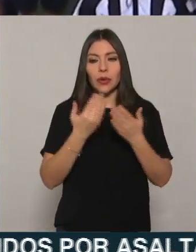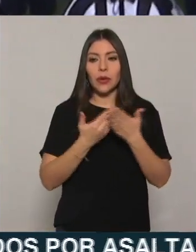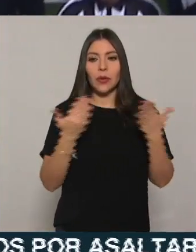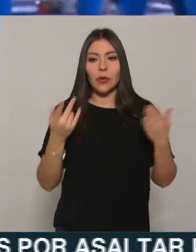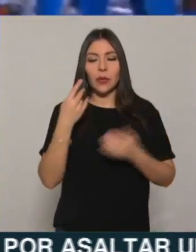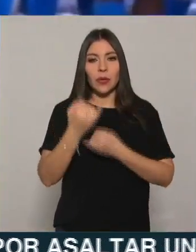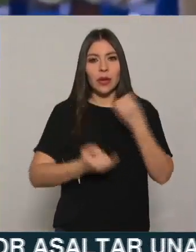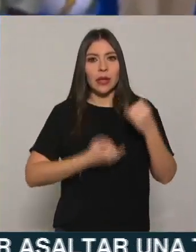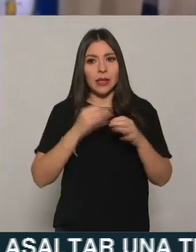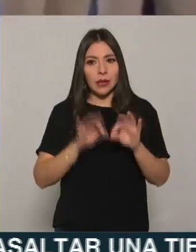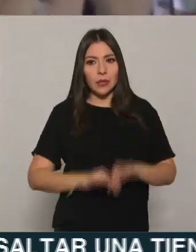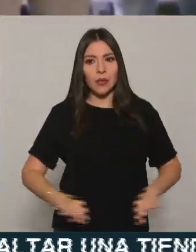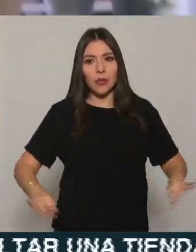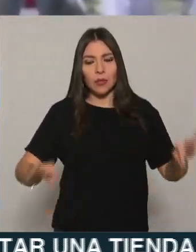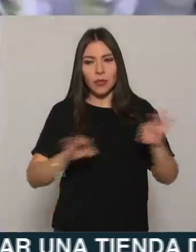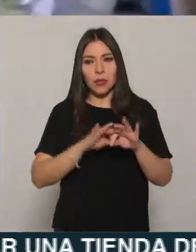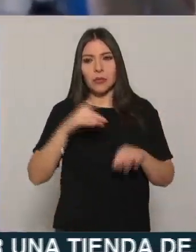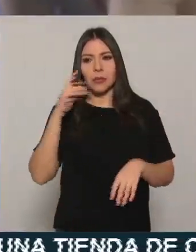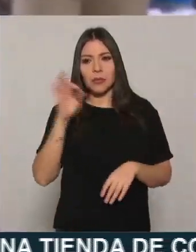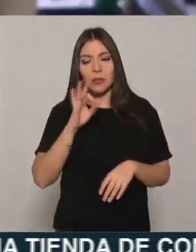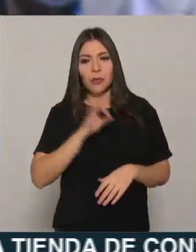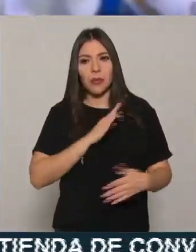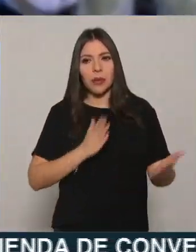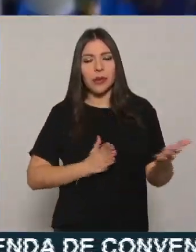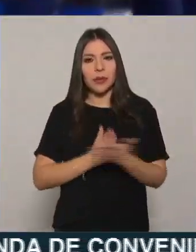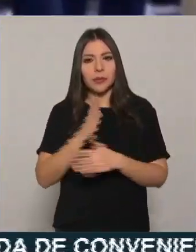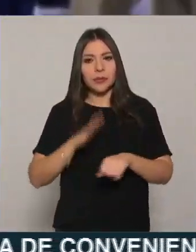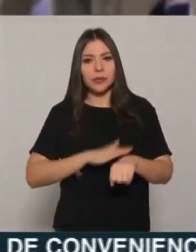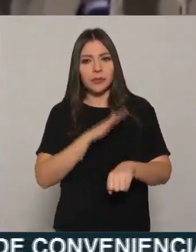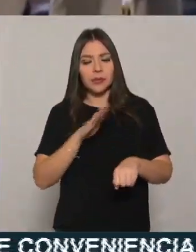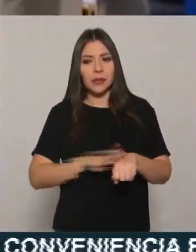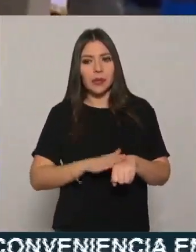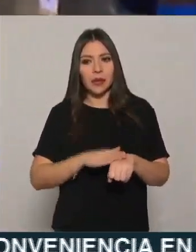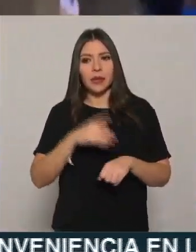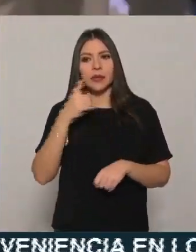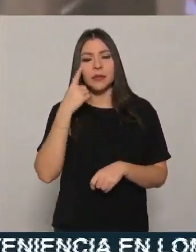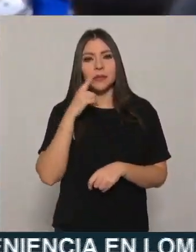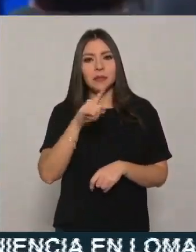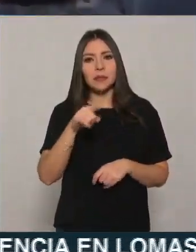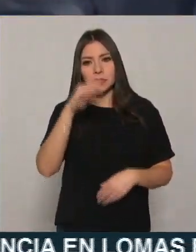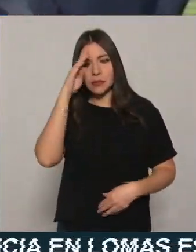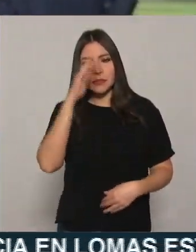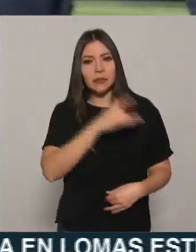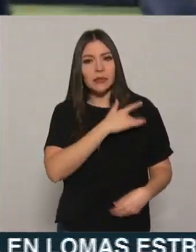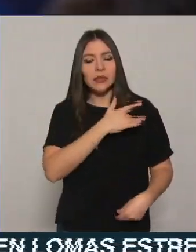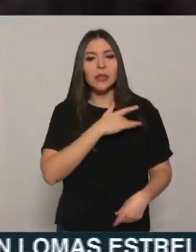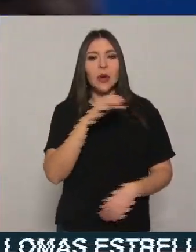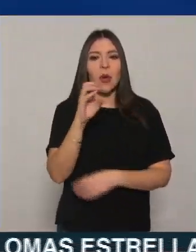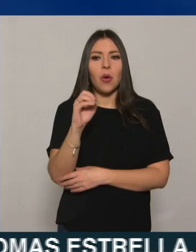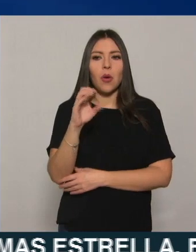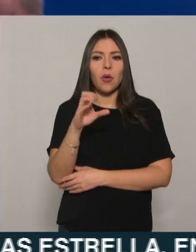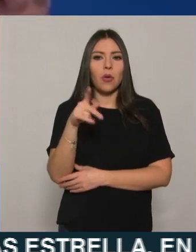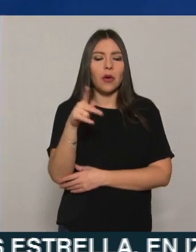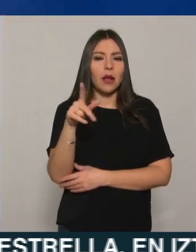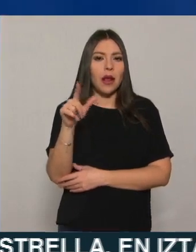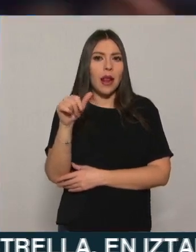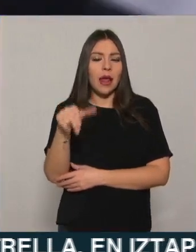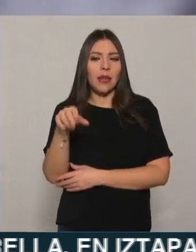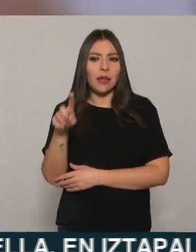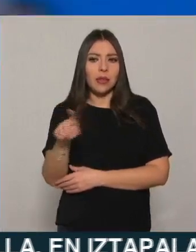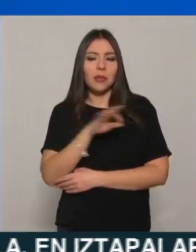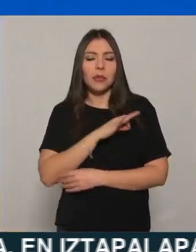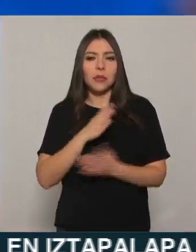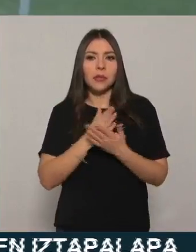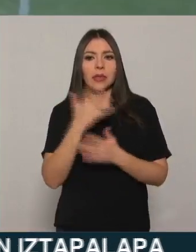en el factor clave para una posible calificación en la campaña, considerando que Oakland también sigue en la pelea con